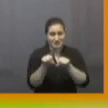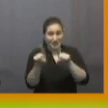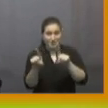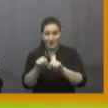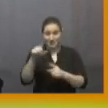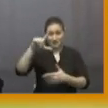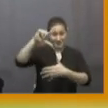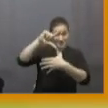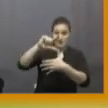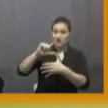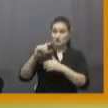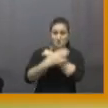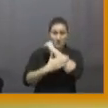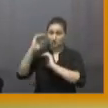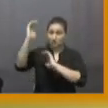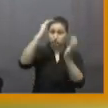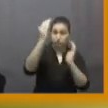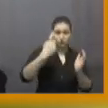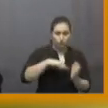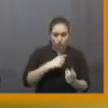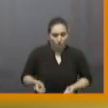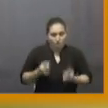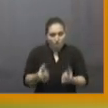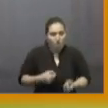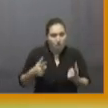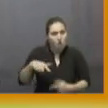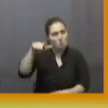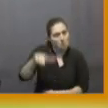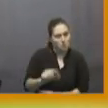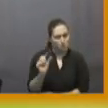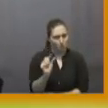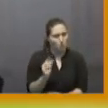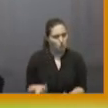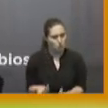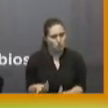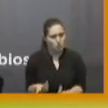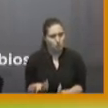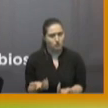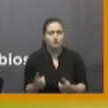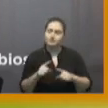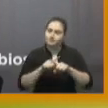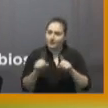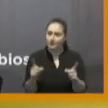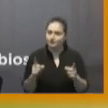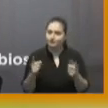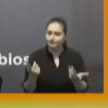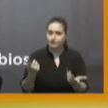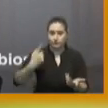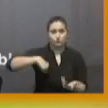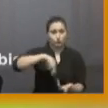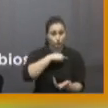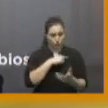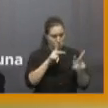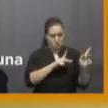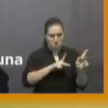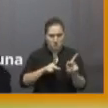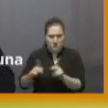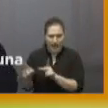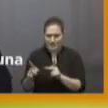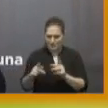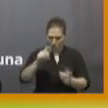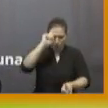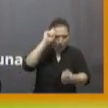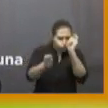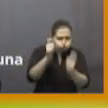un pueblo que se pueda determinar desarrollado por qué Porque con un 47